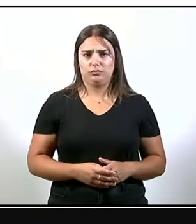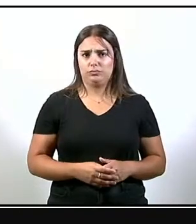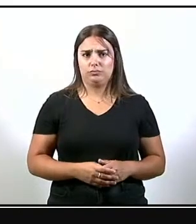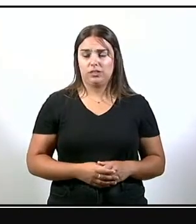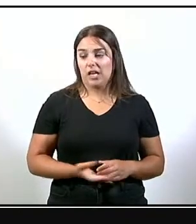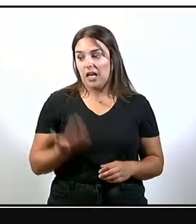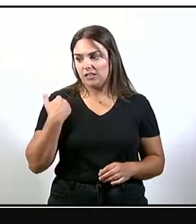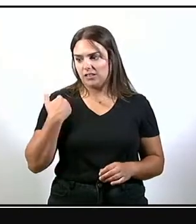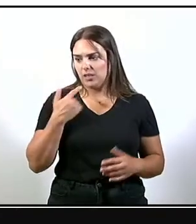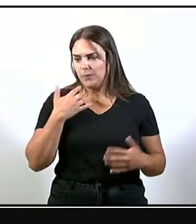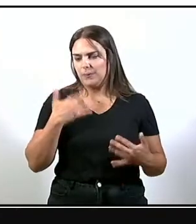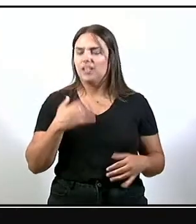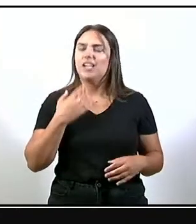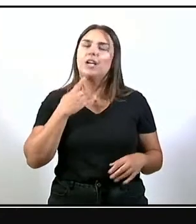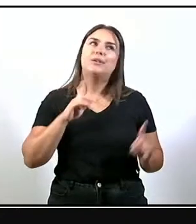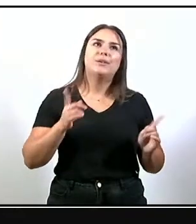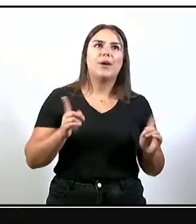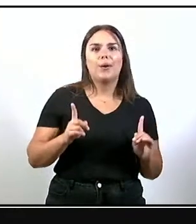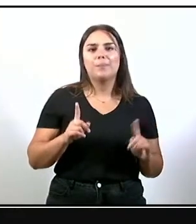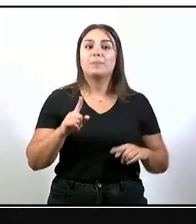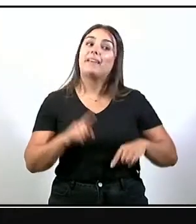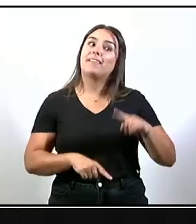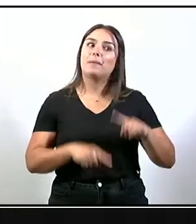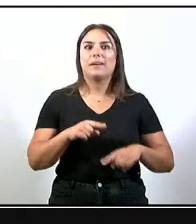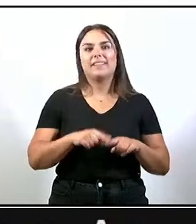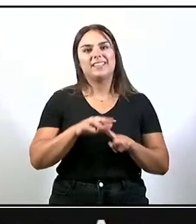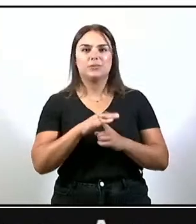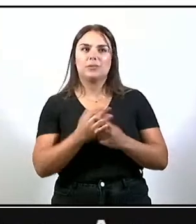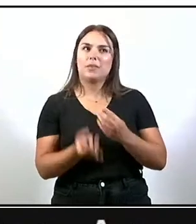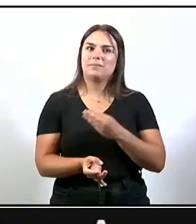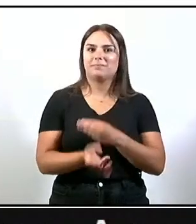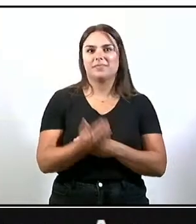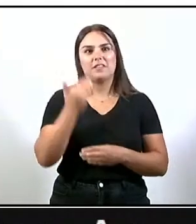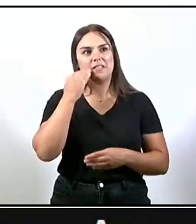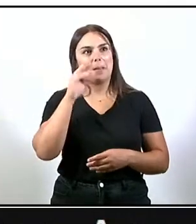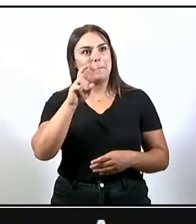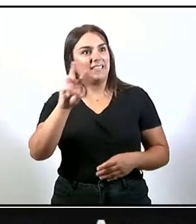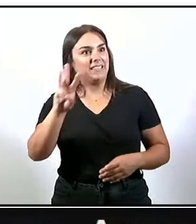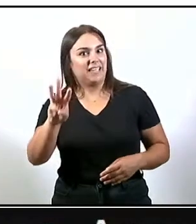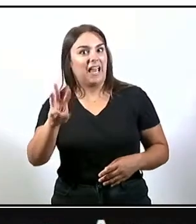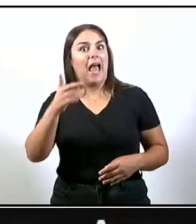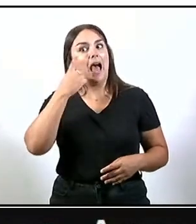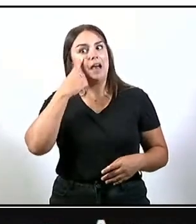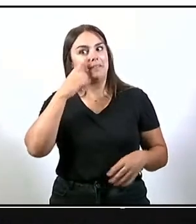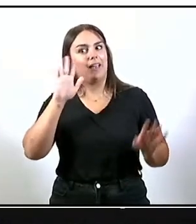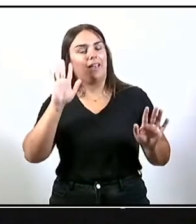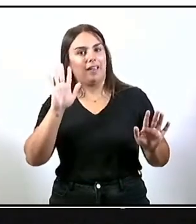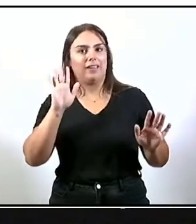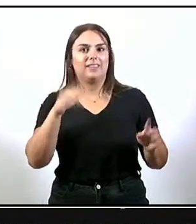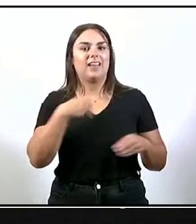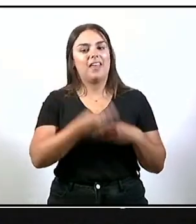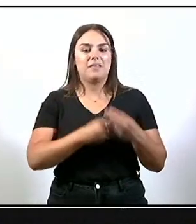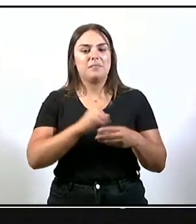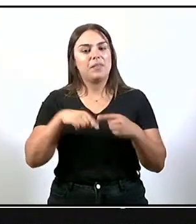Ayer era tremendo. No, es que en función de lo que pase el día 23 ya veremos